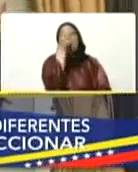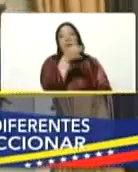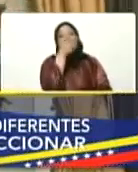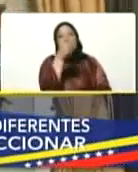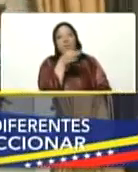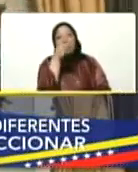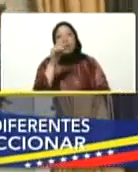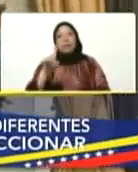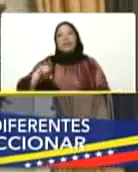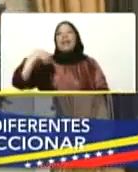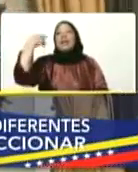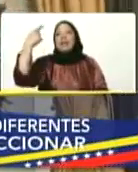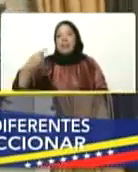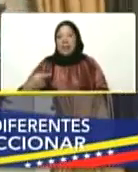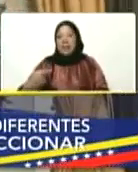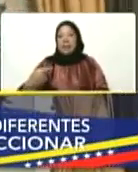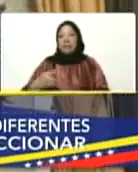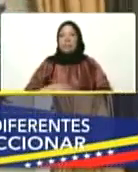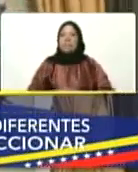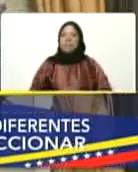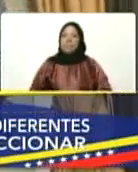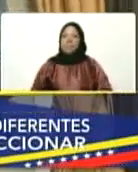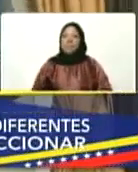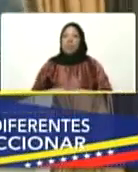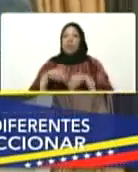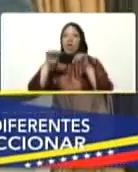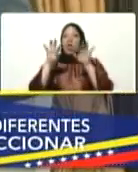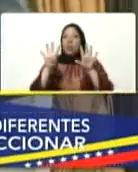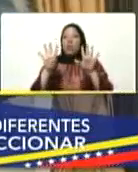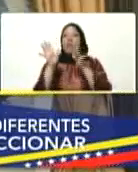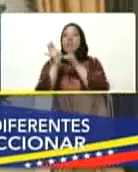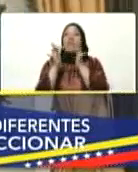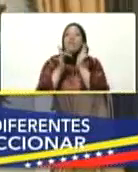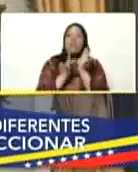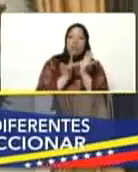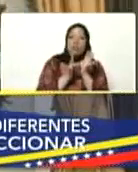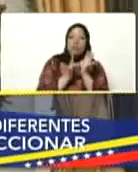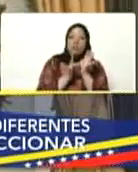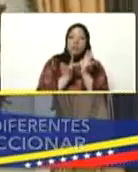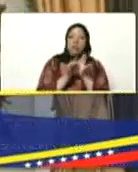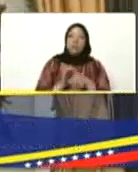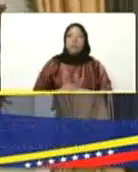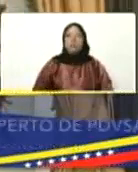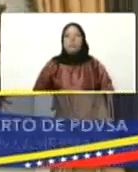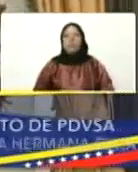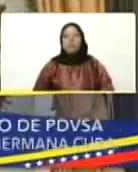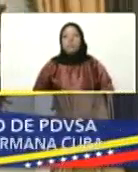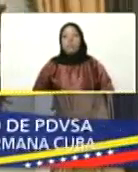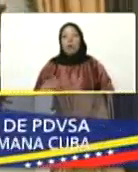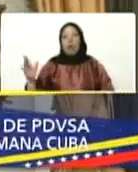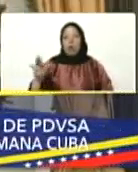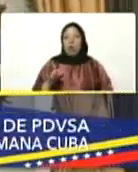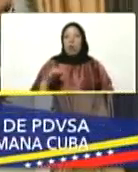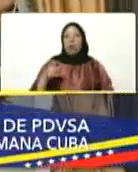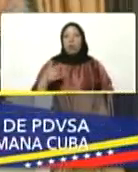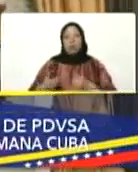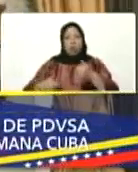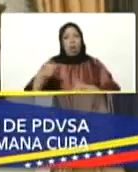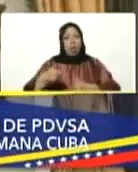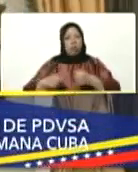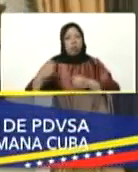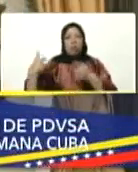día después, que era 9 de abril. Y Fidel se iba acercando a la oficina de